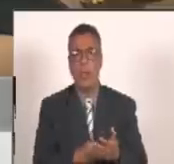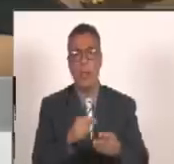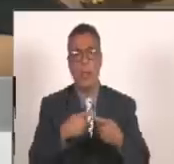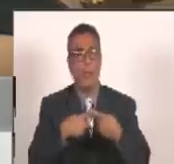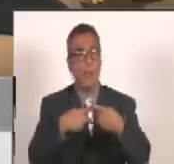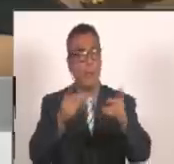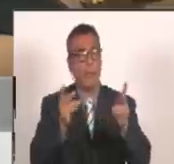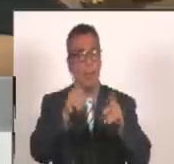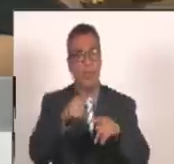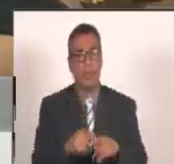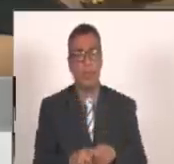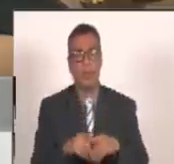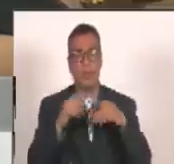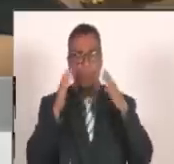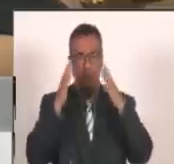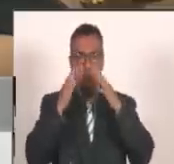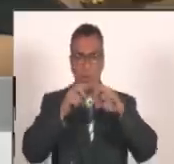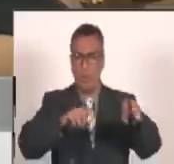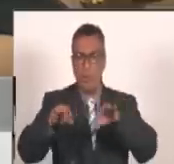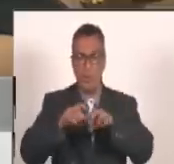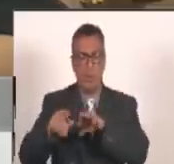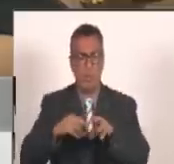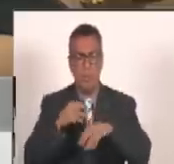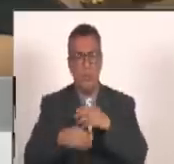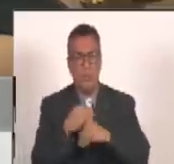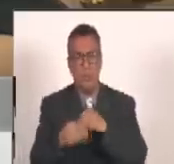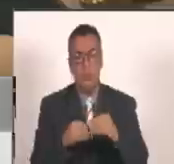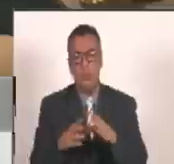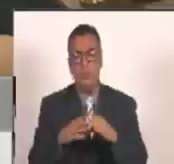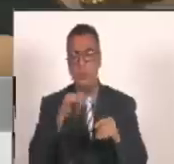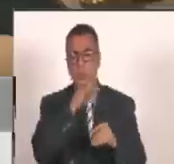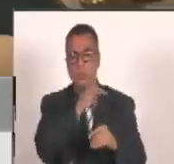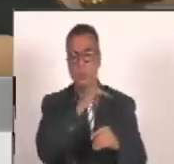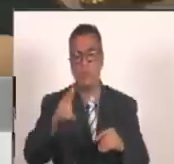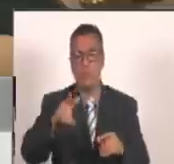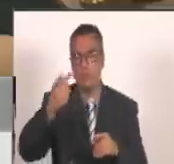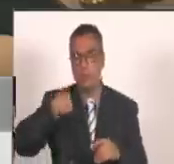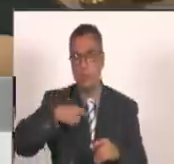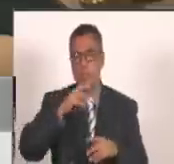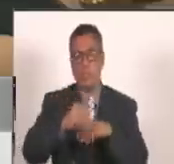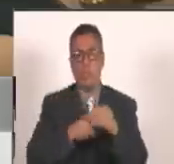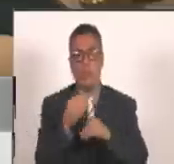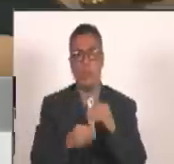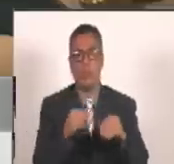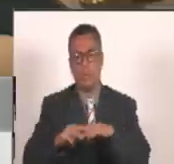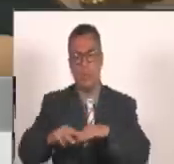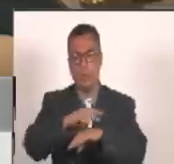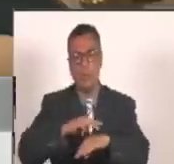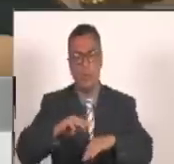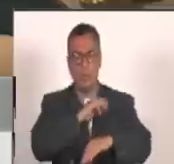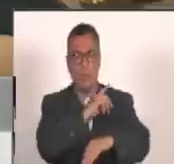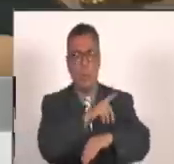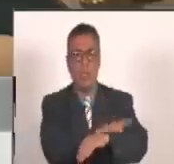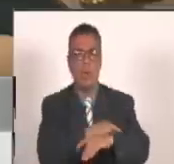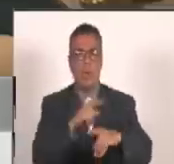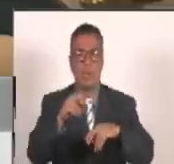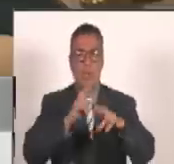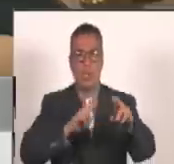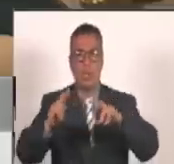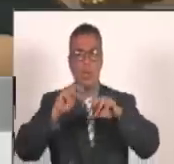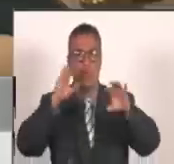su publicación e instruyó a Secretaría a realizar las notificaciones pertinentes al ministro del Poder Popular para